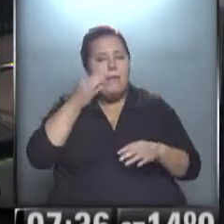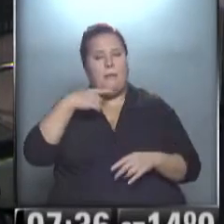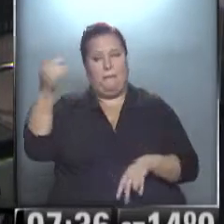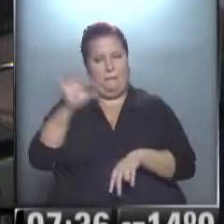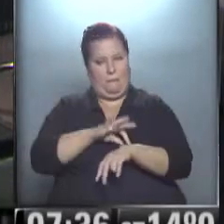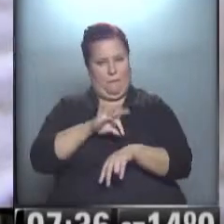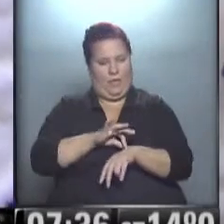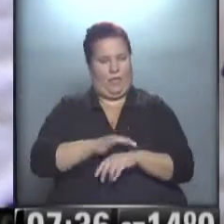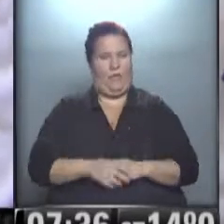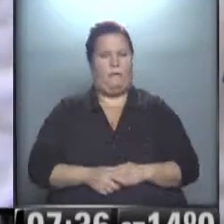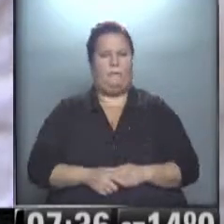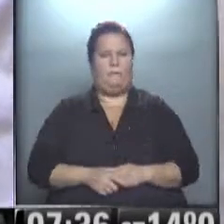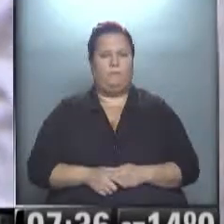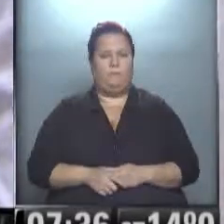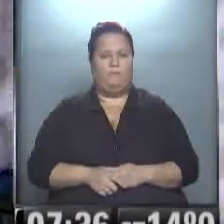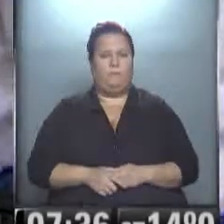al médico